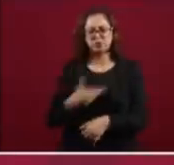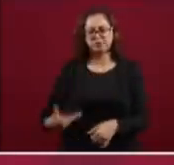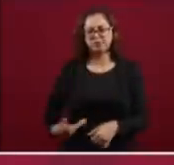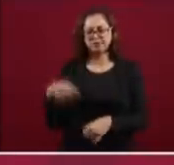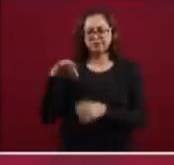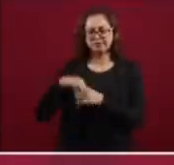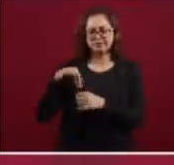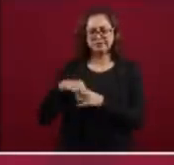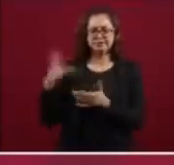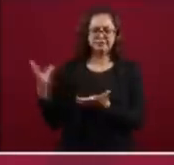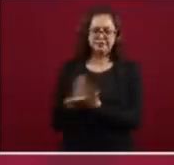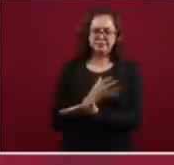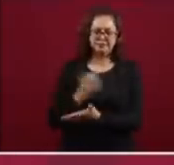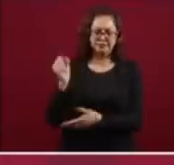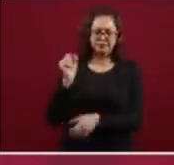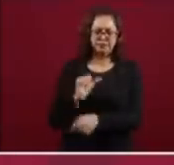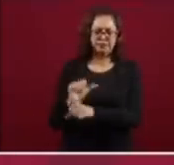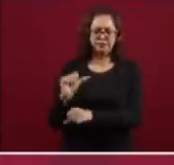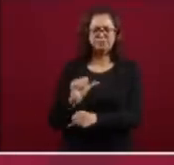electo en argentina